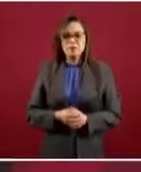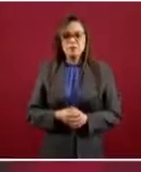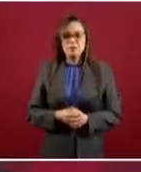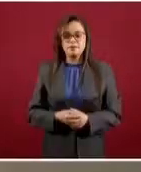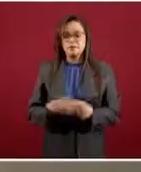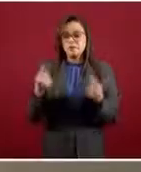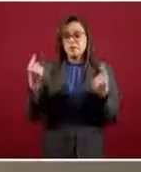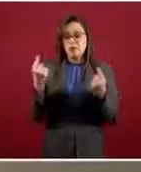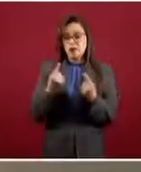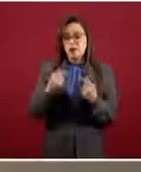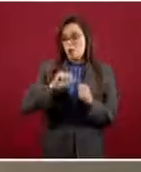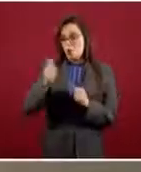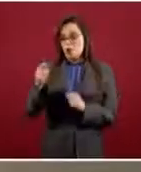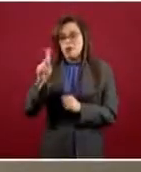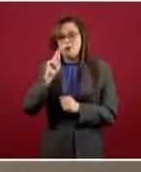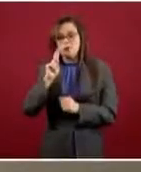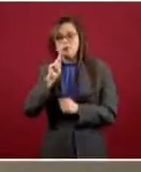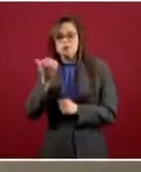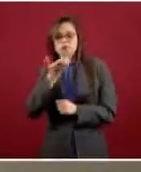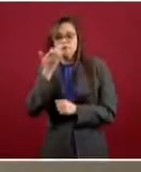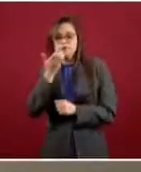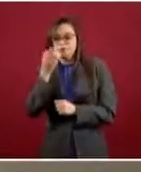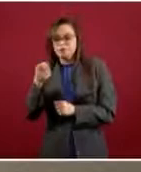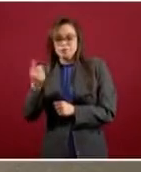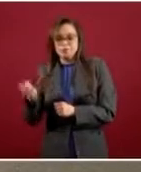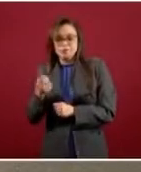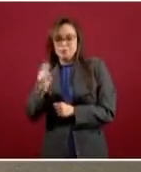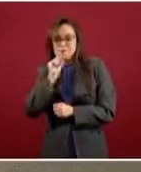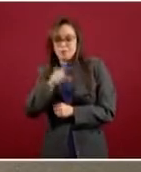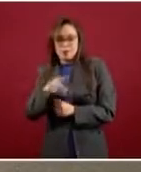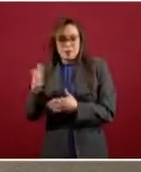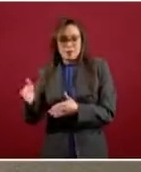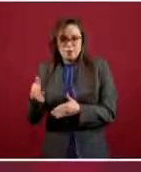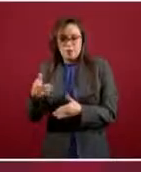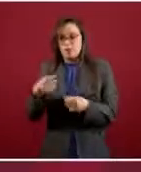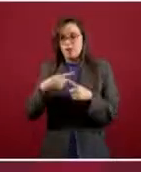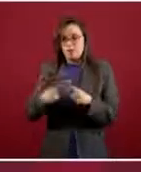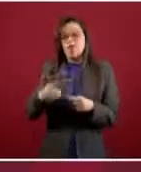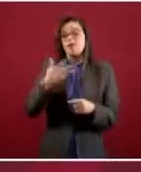que se hacen tradicionalmente, es decir, cada vez hay innovación tecnológica.